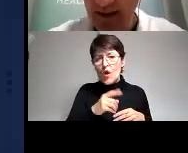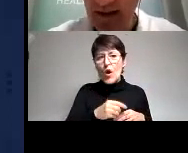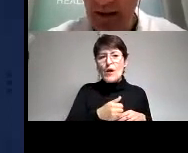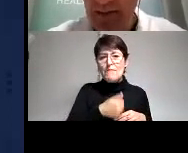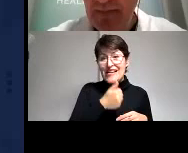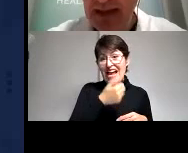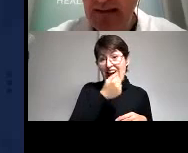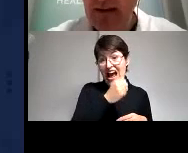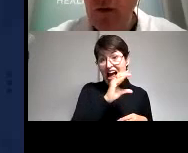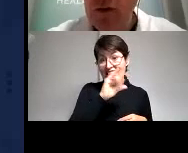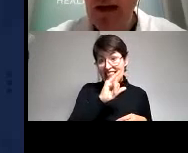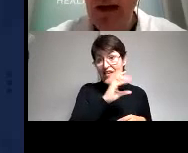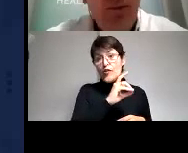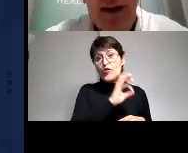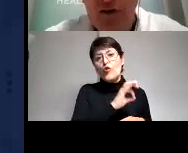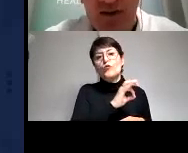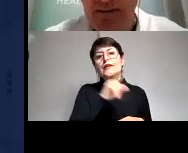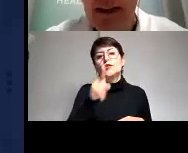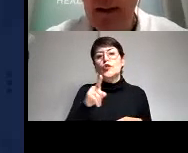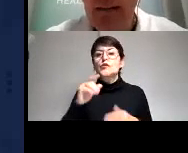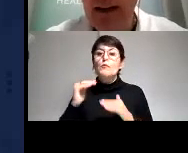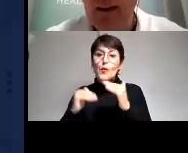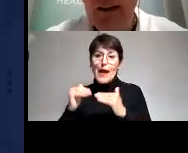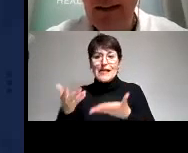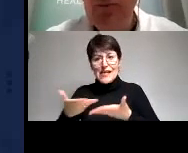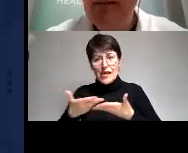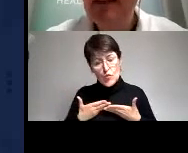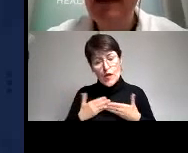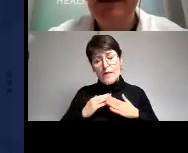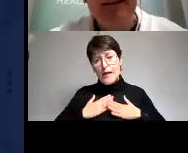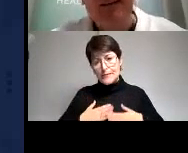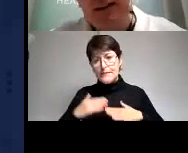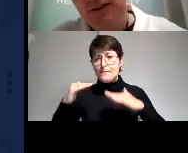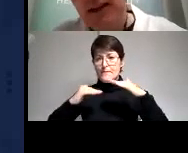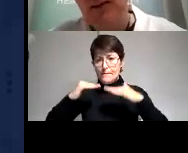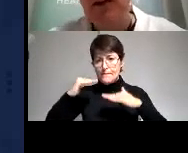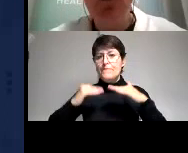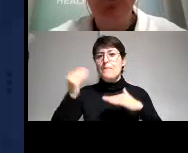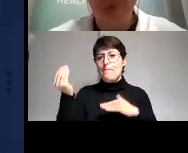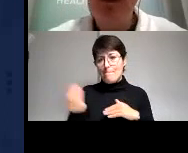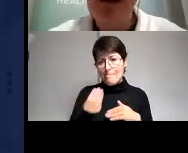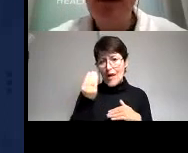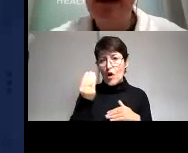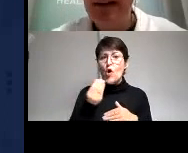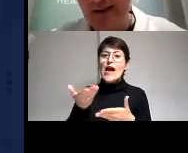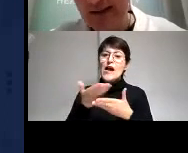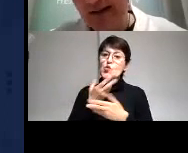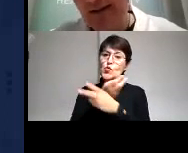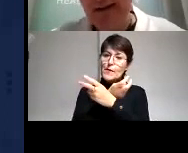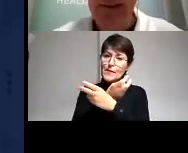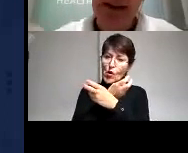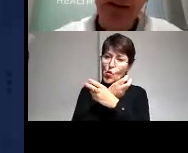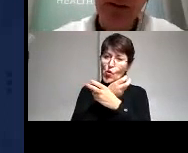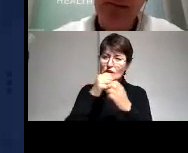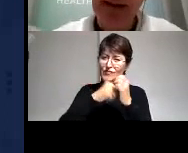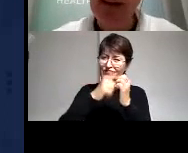hiperproducción de ácidos, el ProBalance nos podría venir de maravilla en ese sentido para evitar la descalcificación de los huesos, para evitar la afectación,